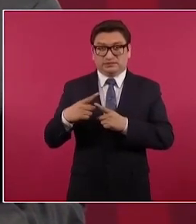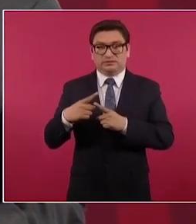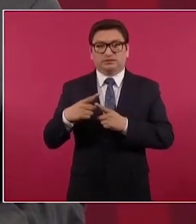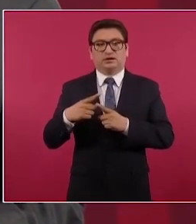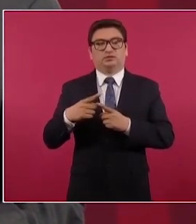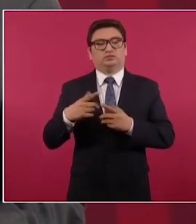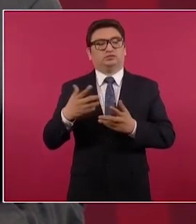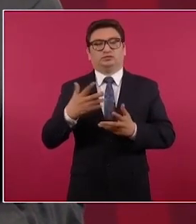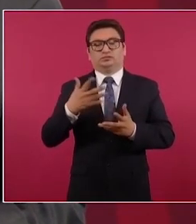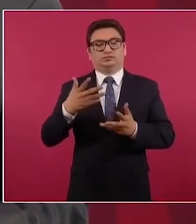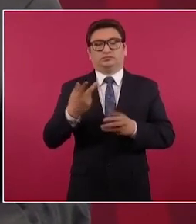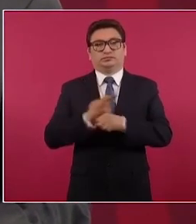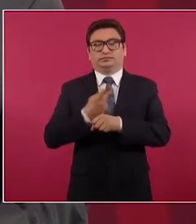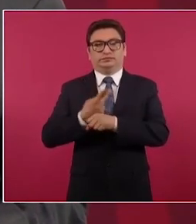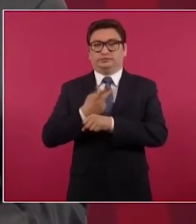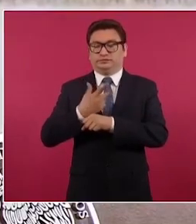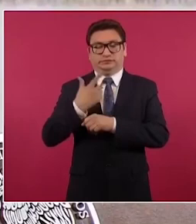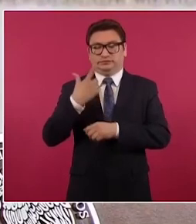ante cualquier